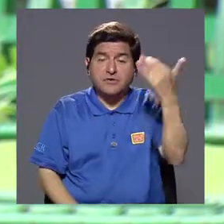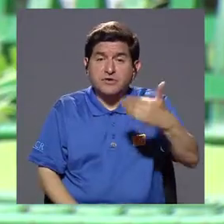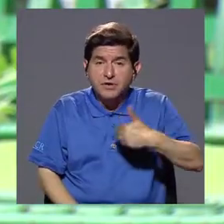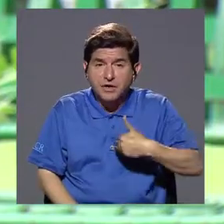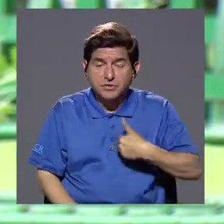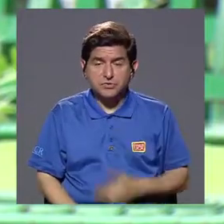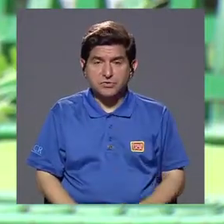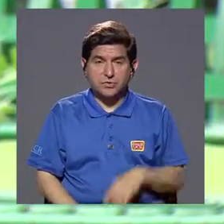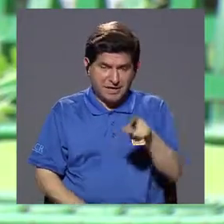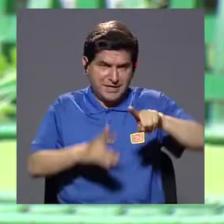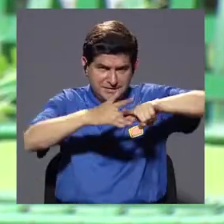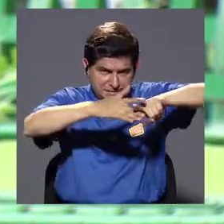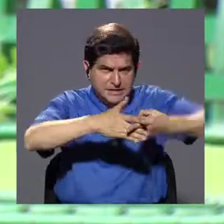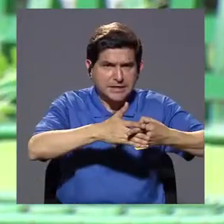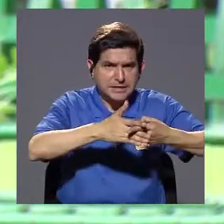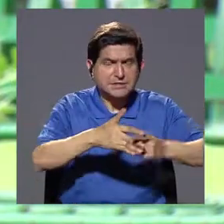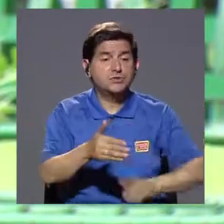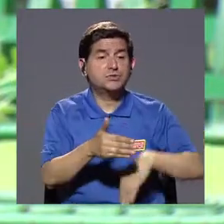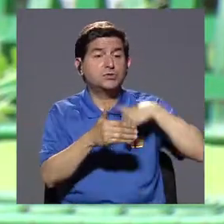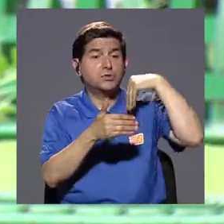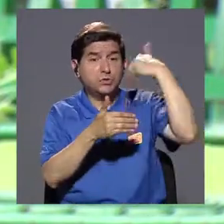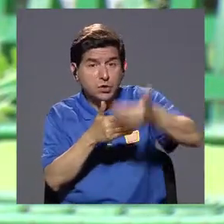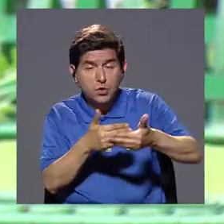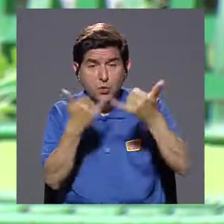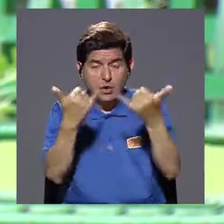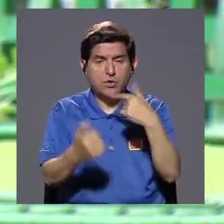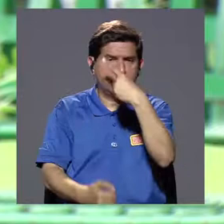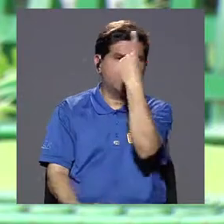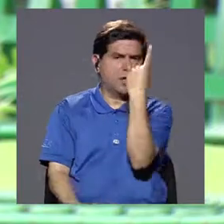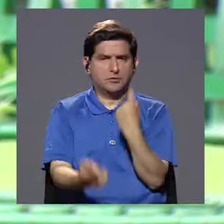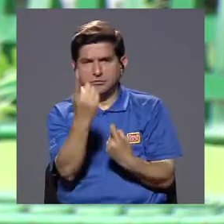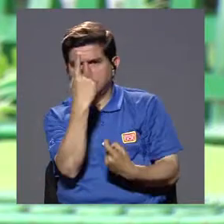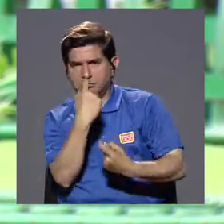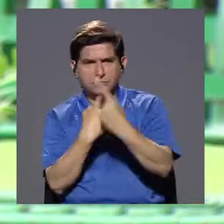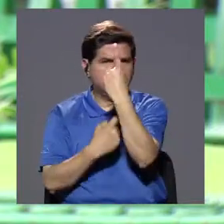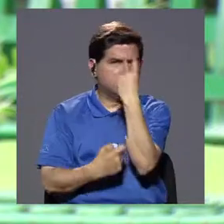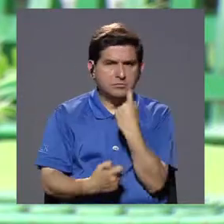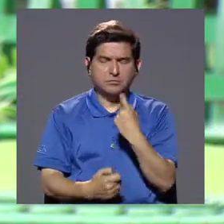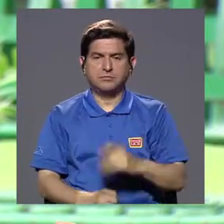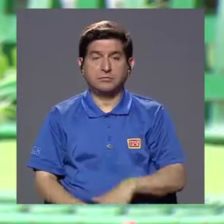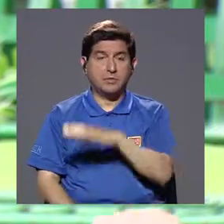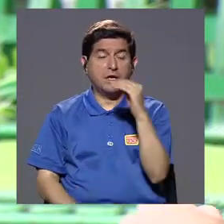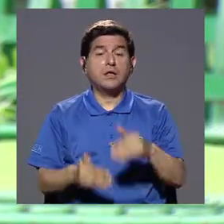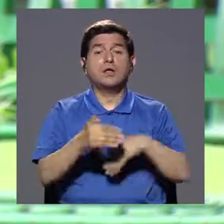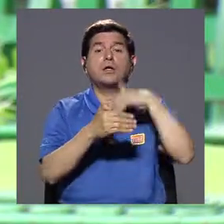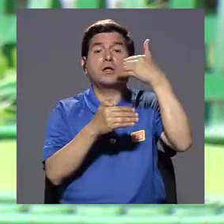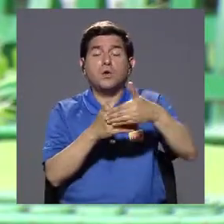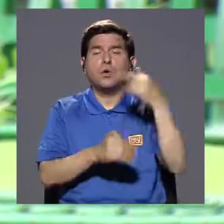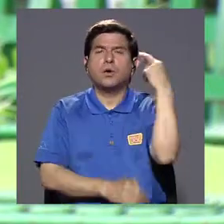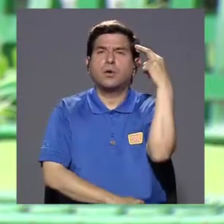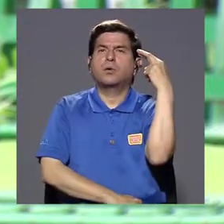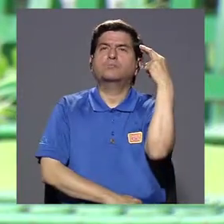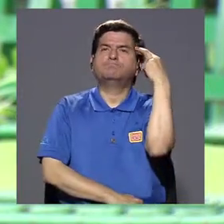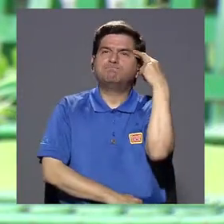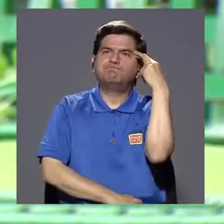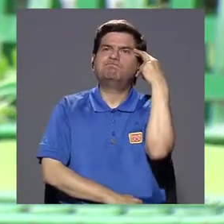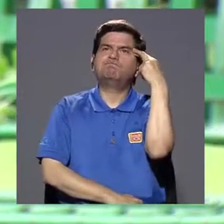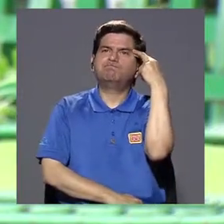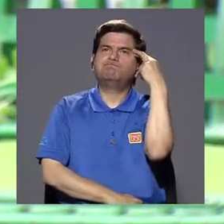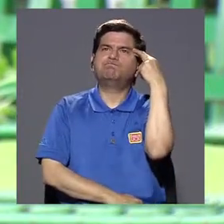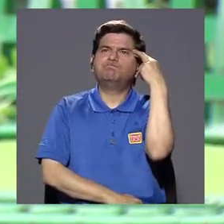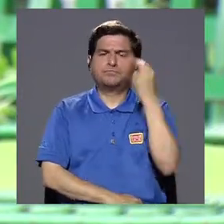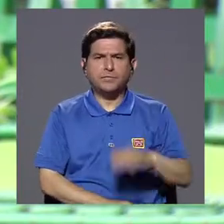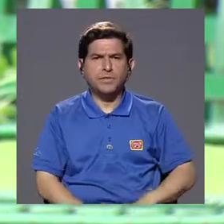motivo para como algo de lo que se agarra para eventualmente puede hacerse preguntas hacerse preguntas y luego luego reflexionar